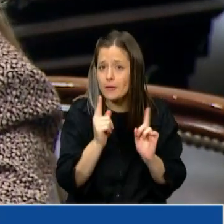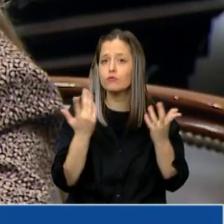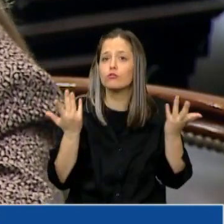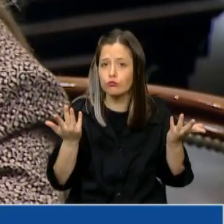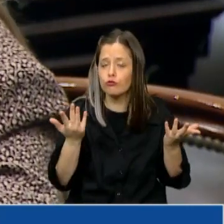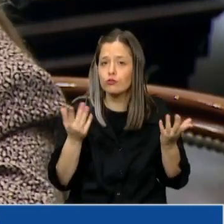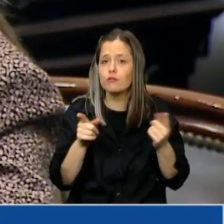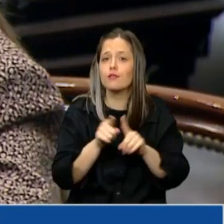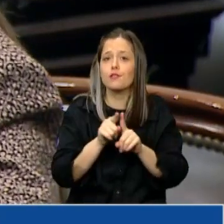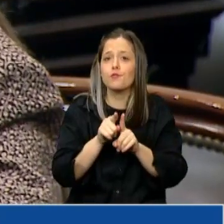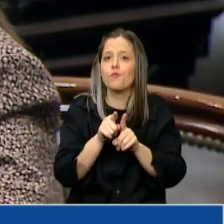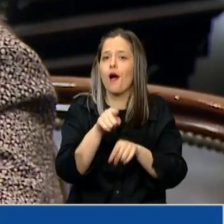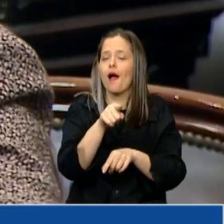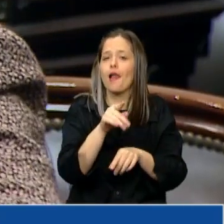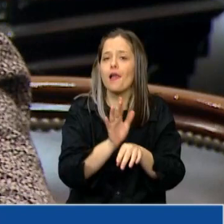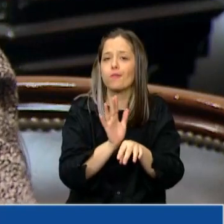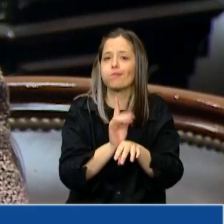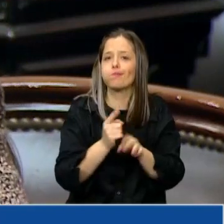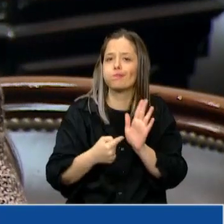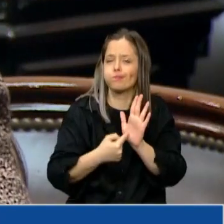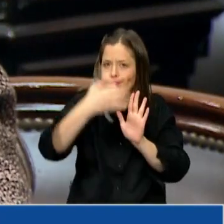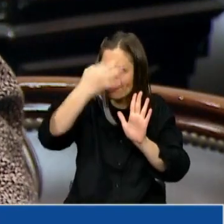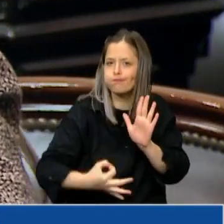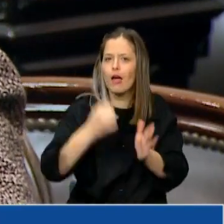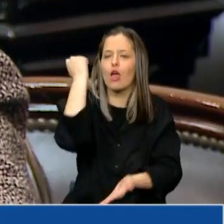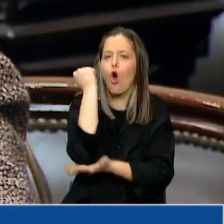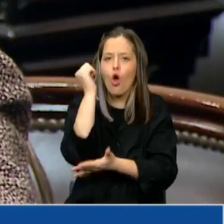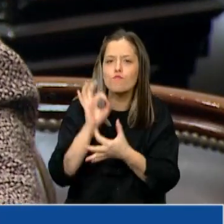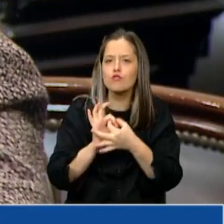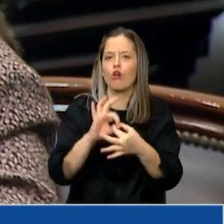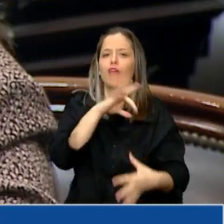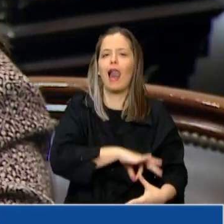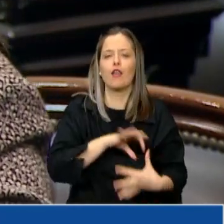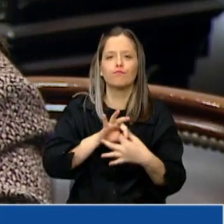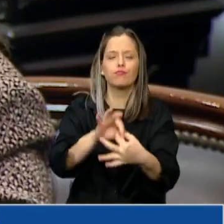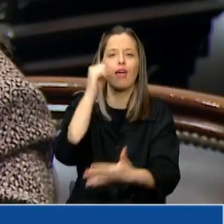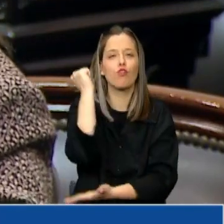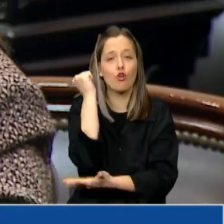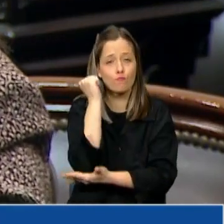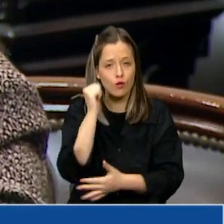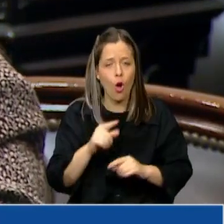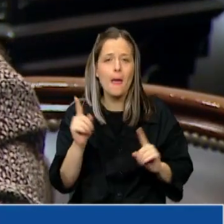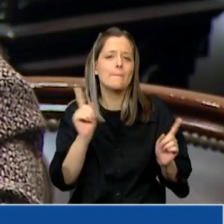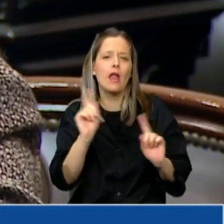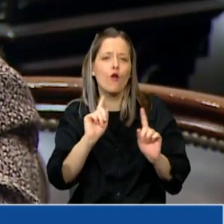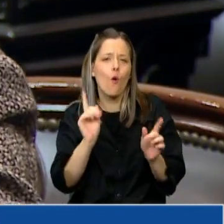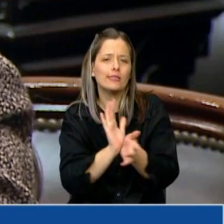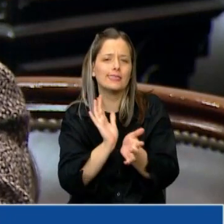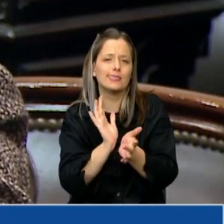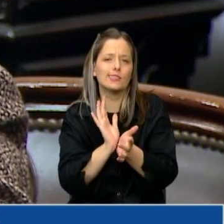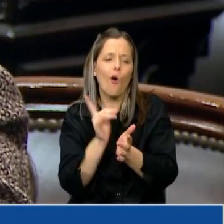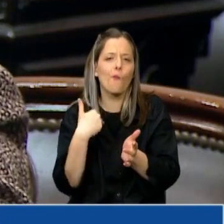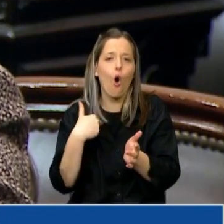la iniciativa relativiza aspectos estrictamente económicos, ni pretende reformular en